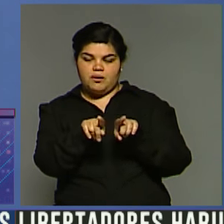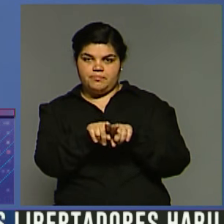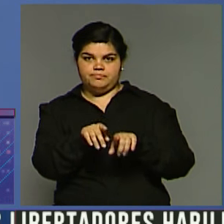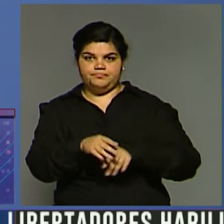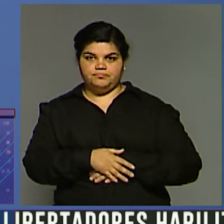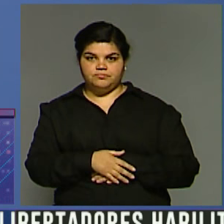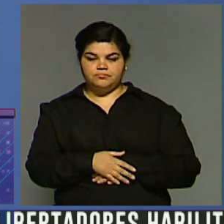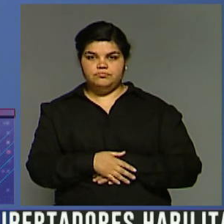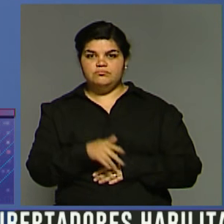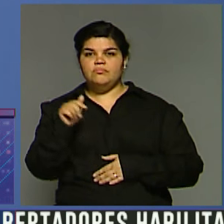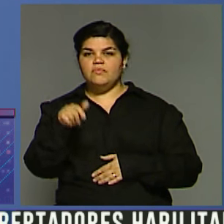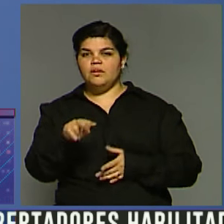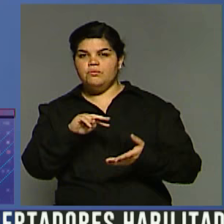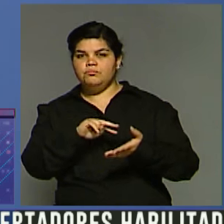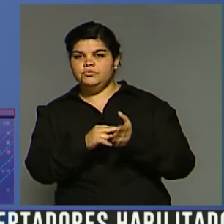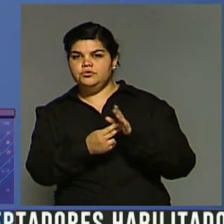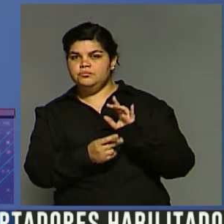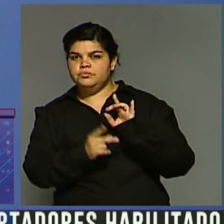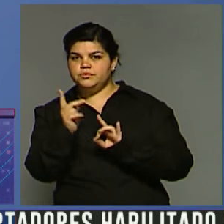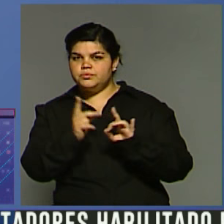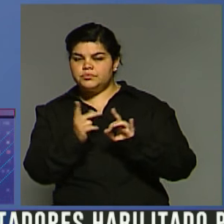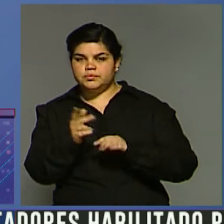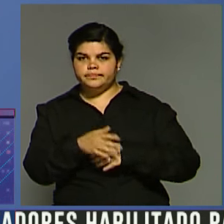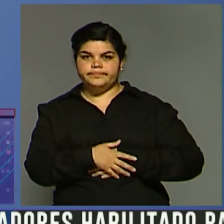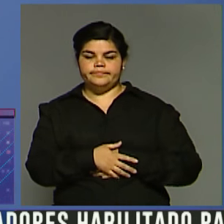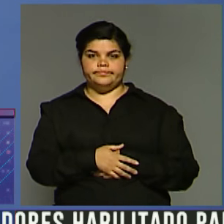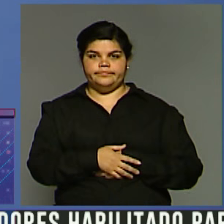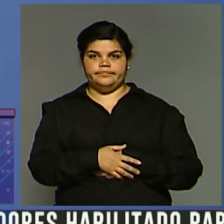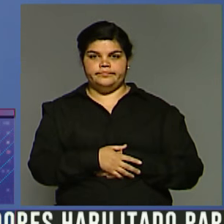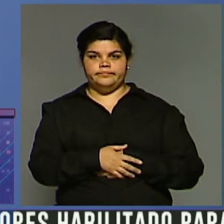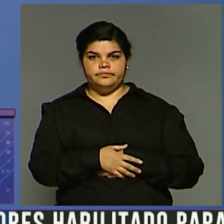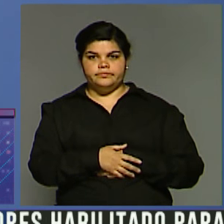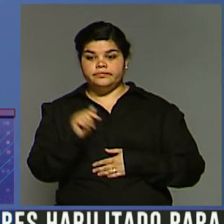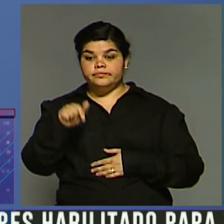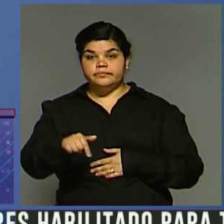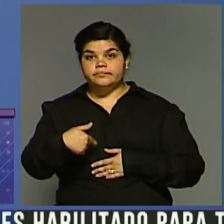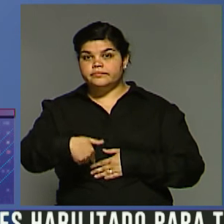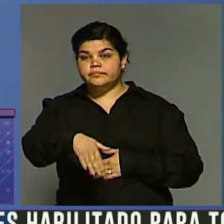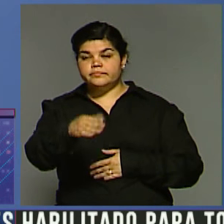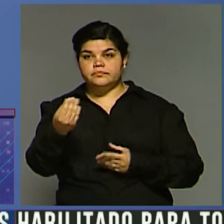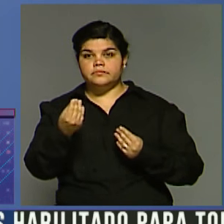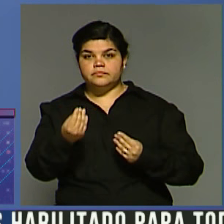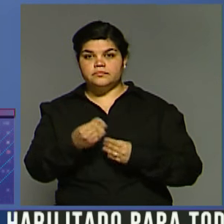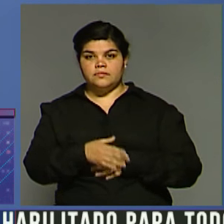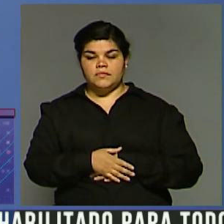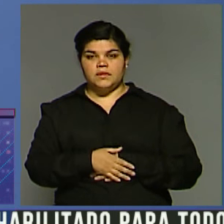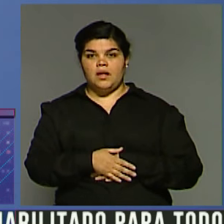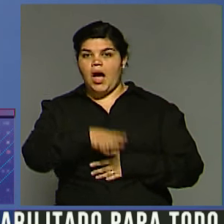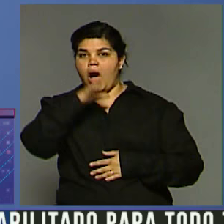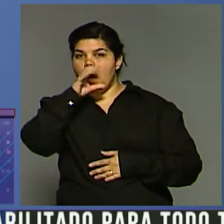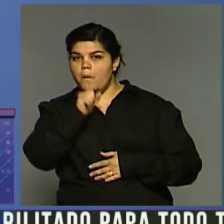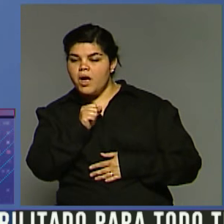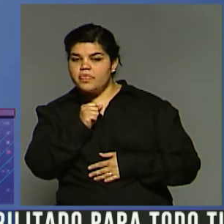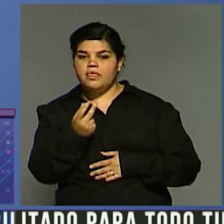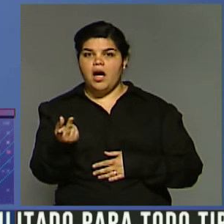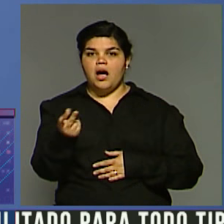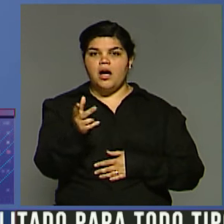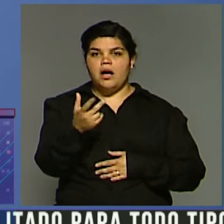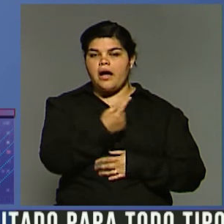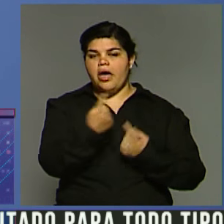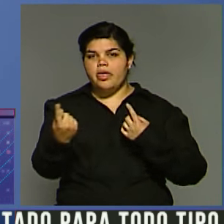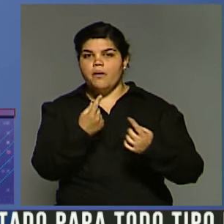digamos, el inconveniente que tenemos ahora es en cuanto a las bandas de soporte. Ajá. De hecho, la semana pasada